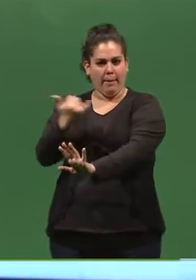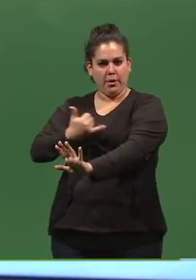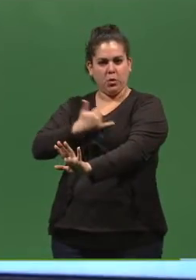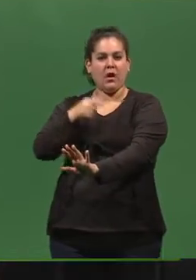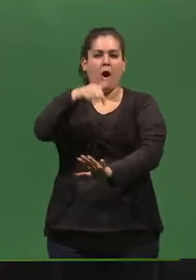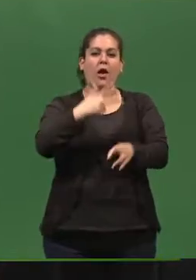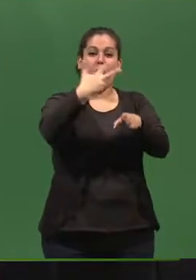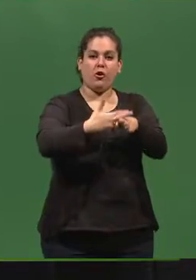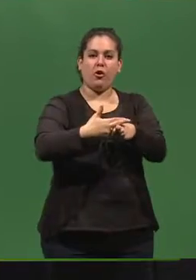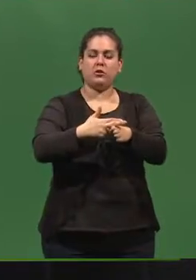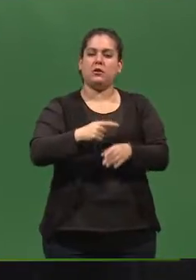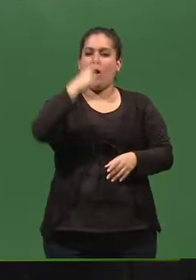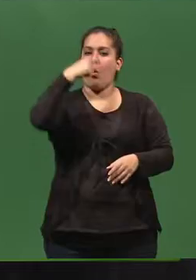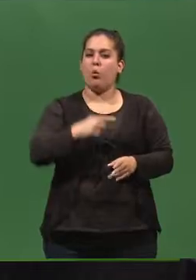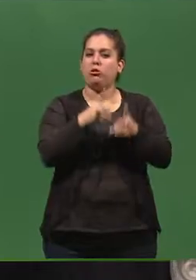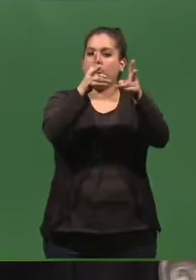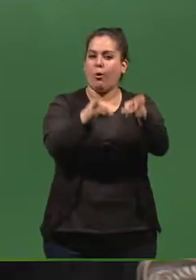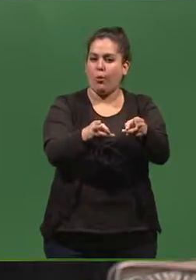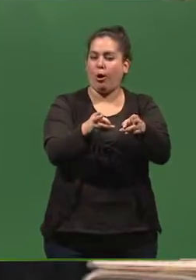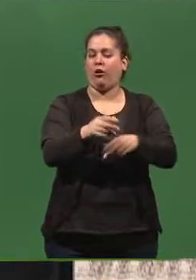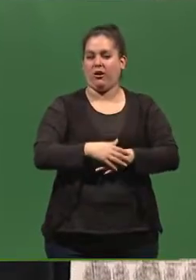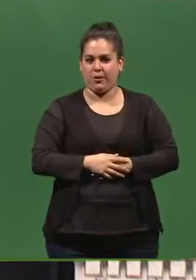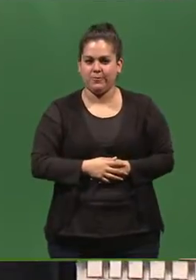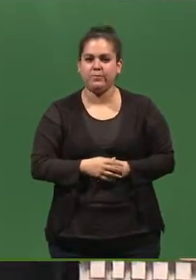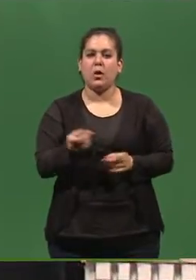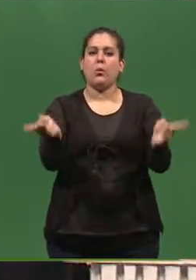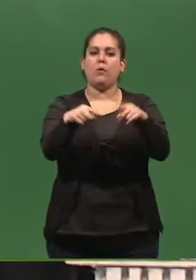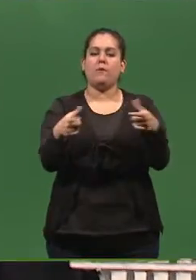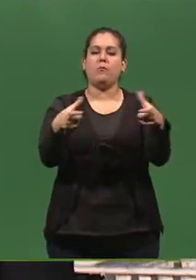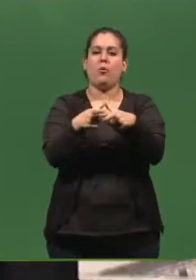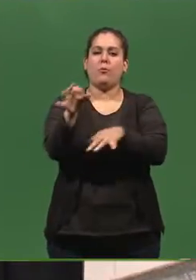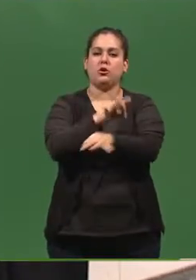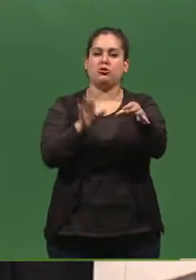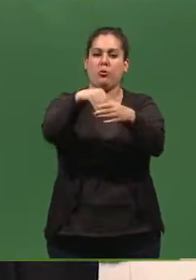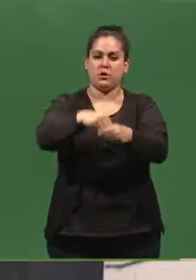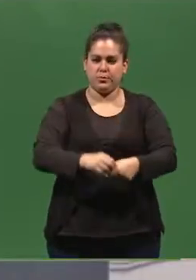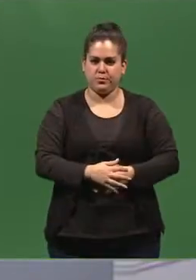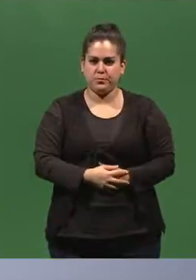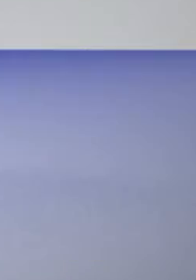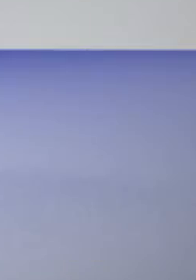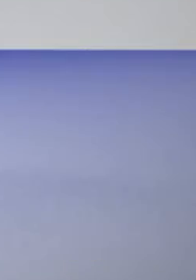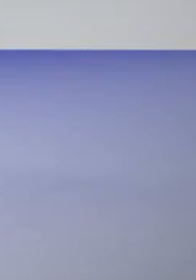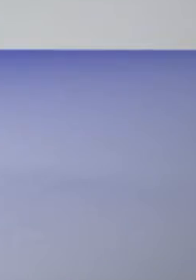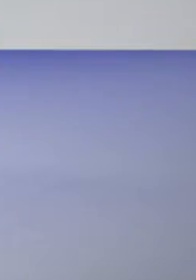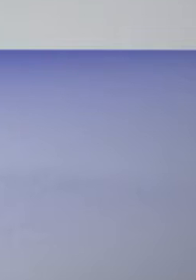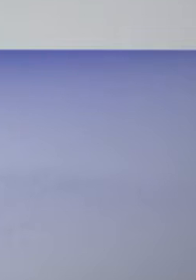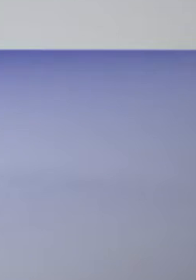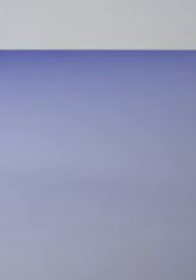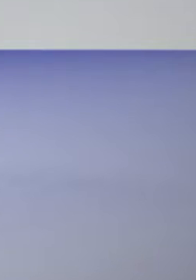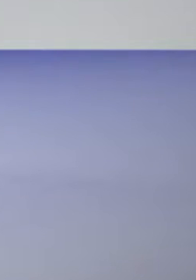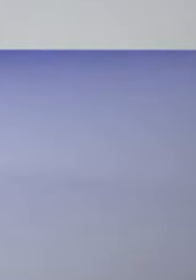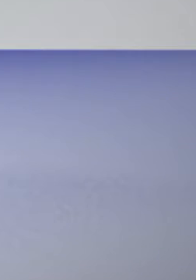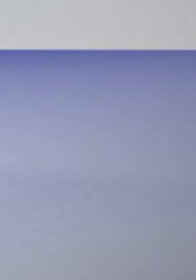puntuales. Ahora sigo con vos, vamos a un corte, segundo y último corte. Ya volvemos, esto es Proyecto en Comisión.